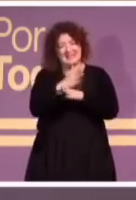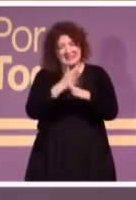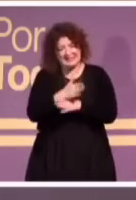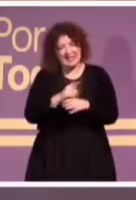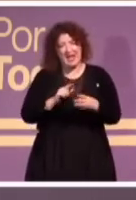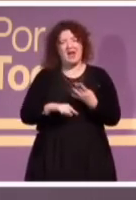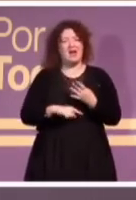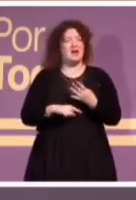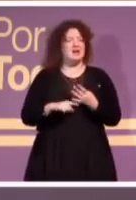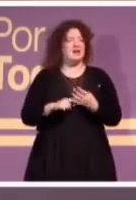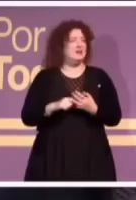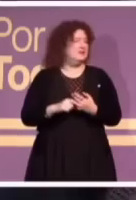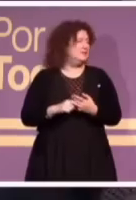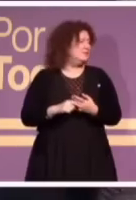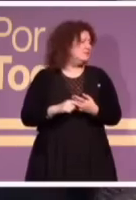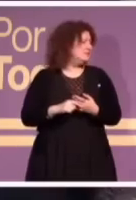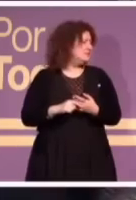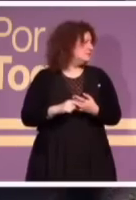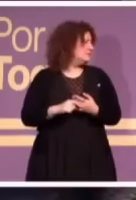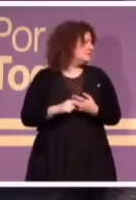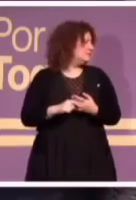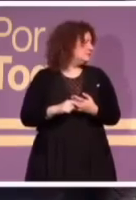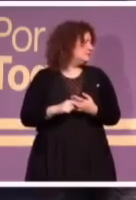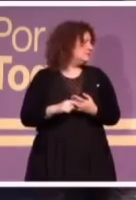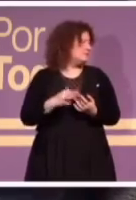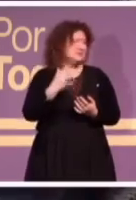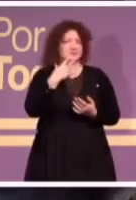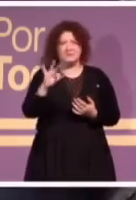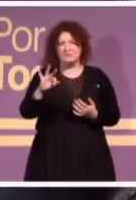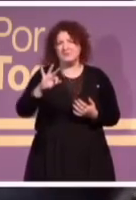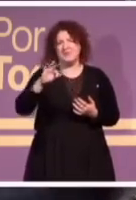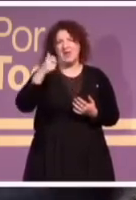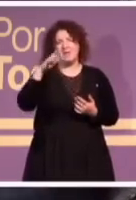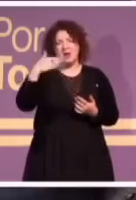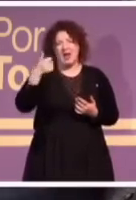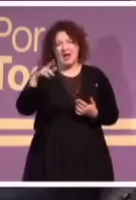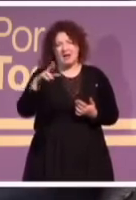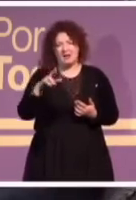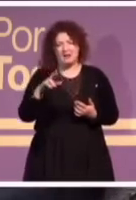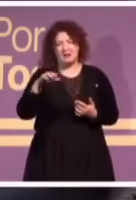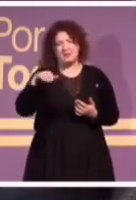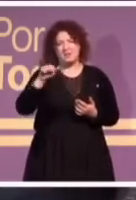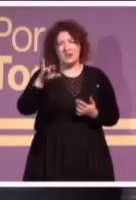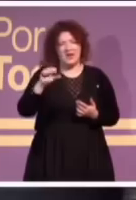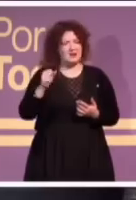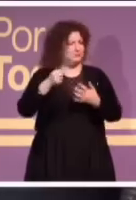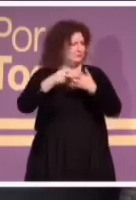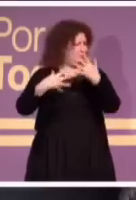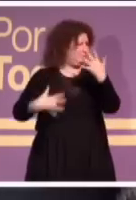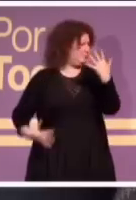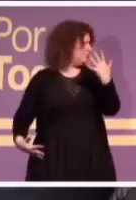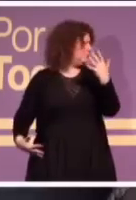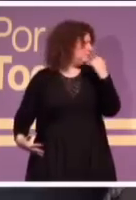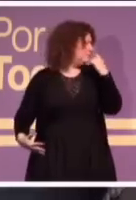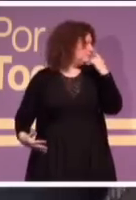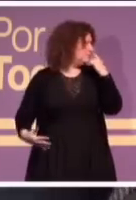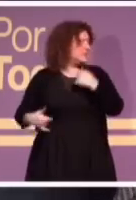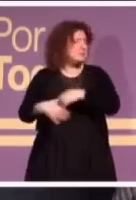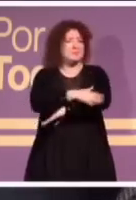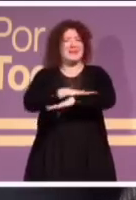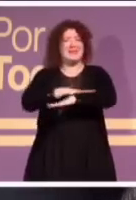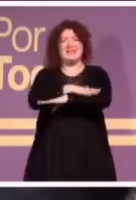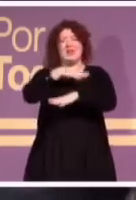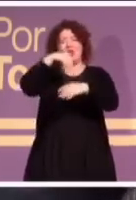que no sé dónde está, a María, a Bárbara, a todo el equipo del Ministerio de